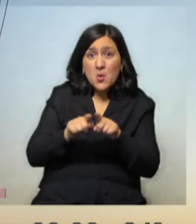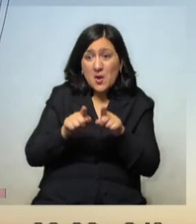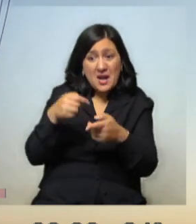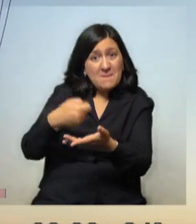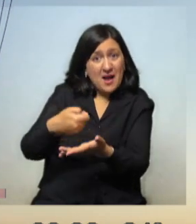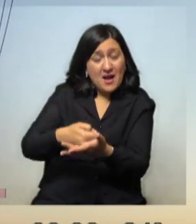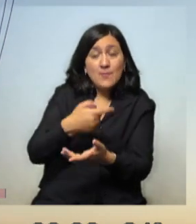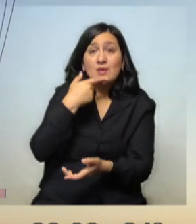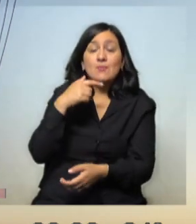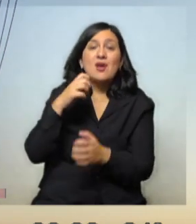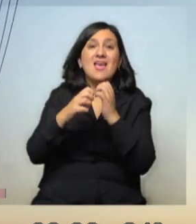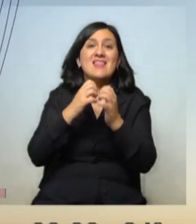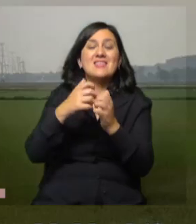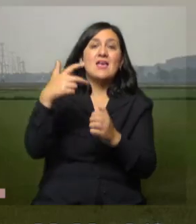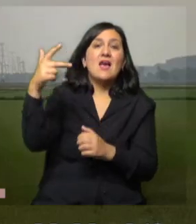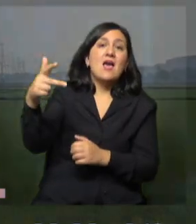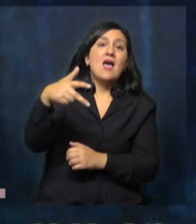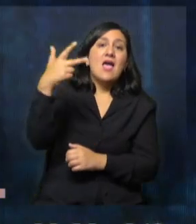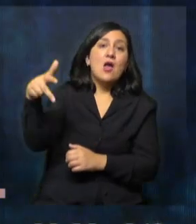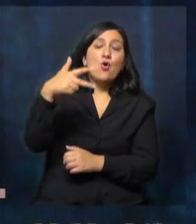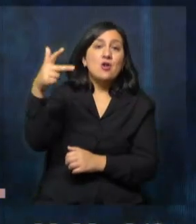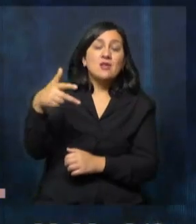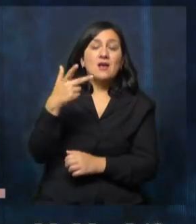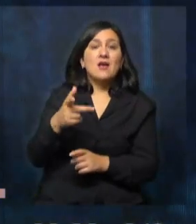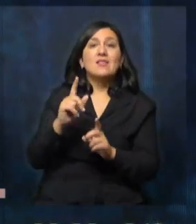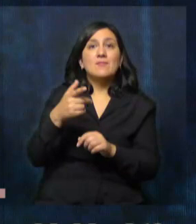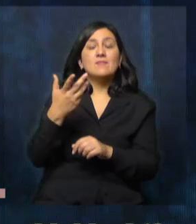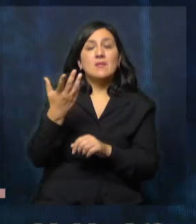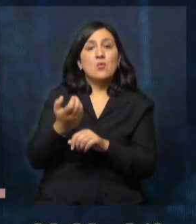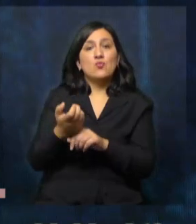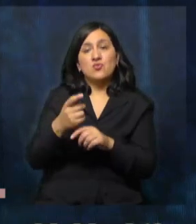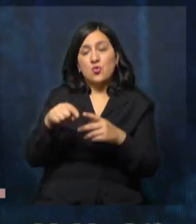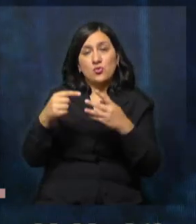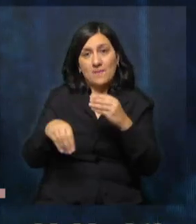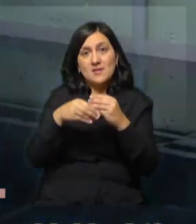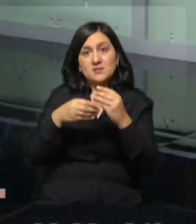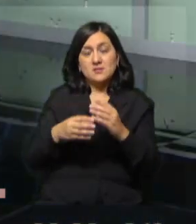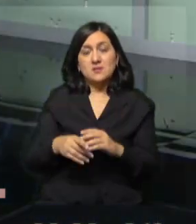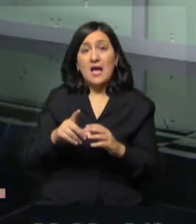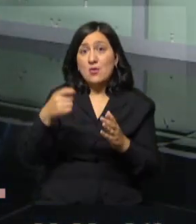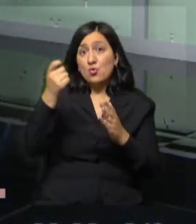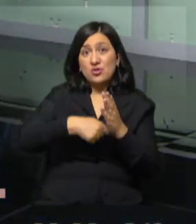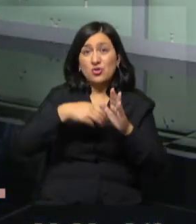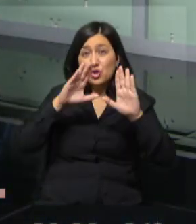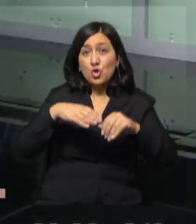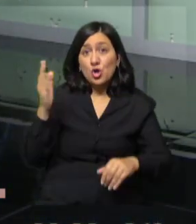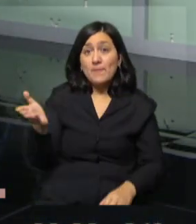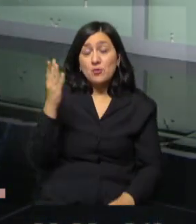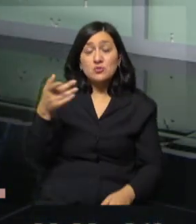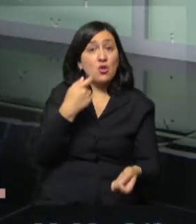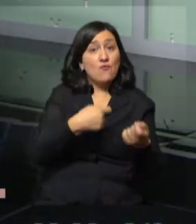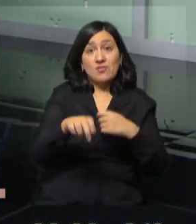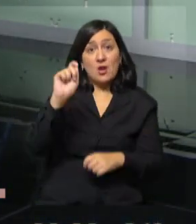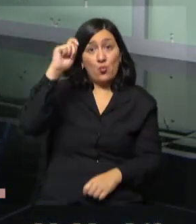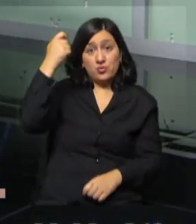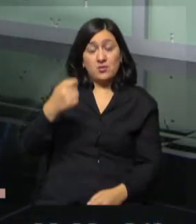por ejemplo. Energía eólica, fotovoltaica y biomasa. Uh-huh. Ellos tienen un contrato que todo lo que producen se lo venden a UTE.